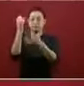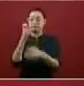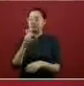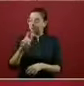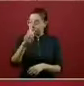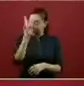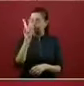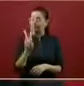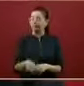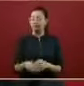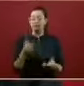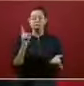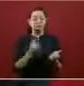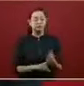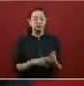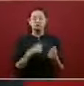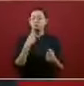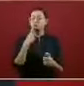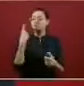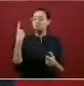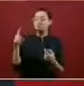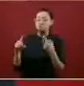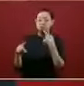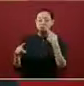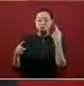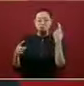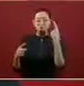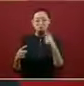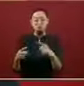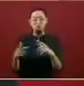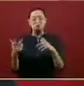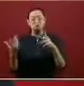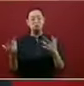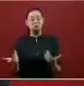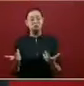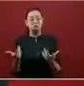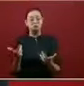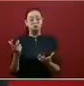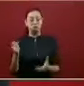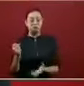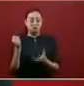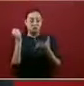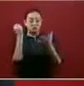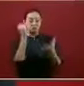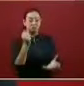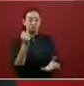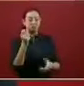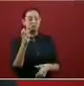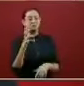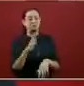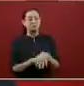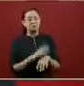quejas de que pueden recibir más recursos.